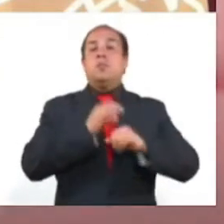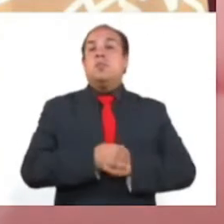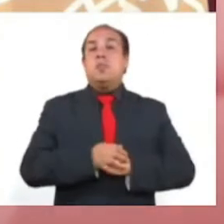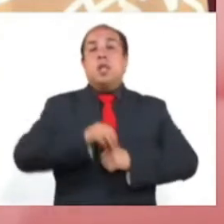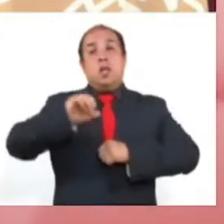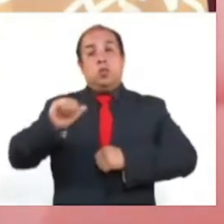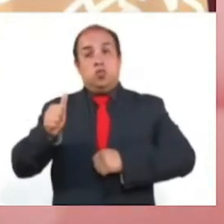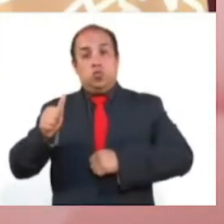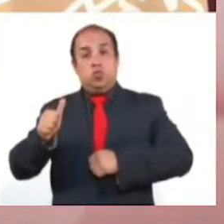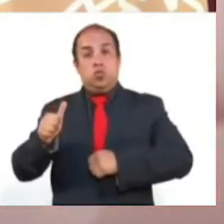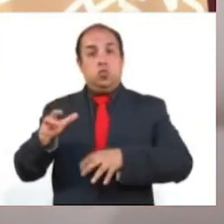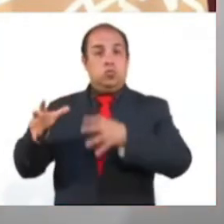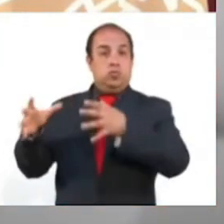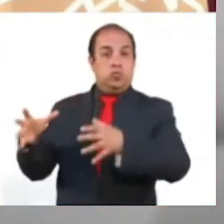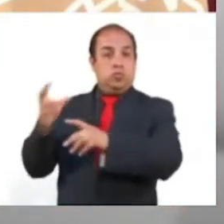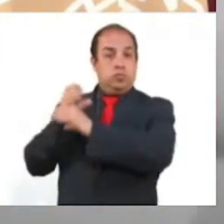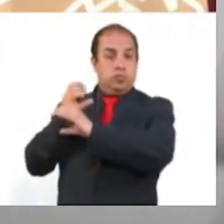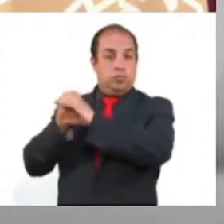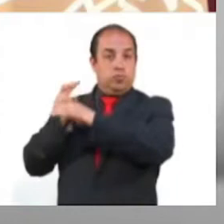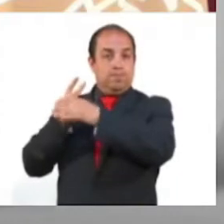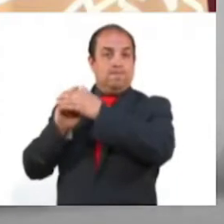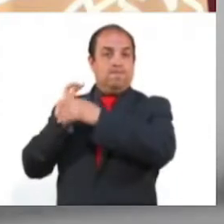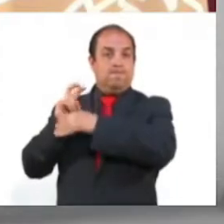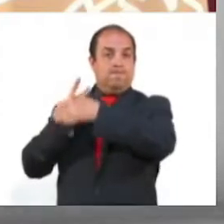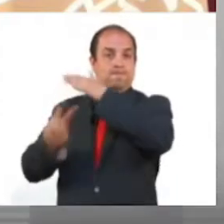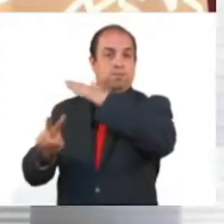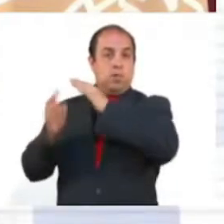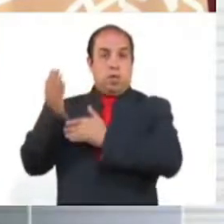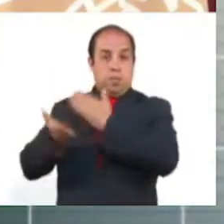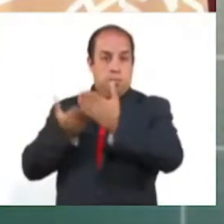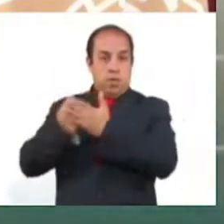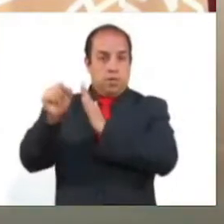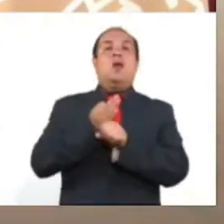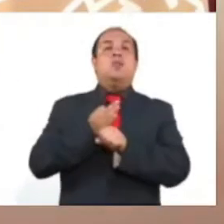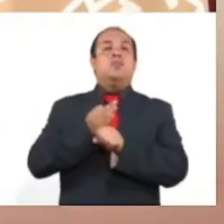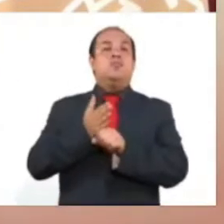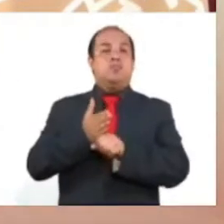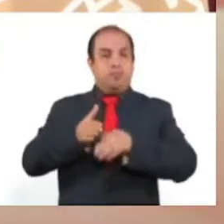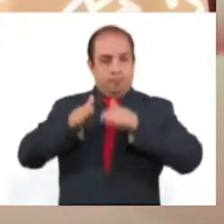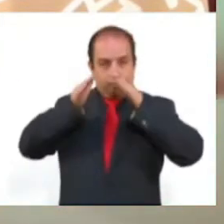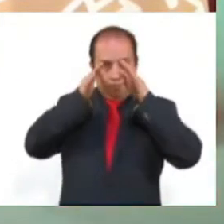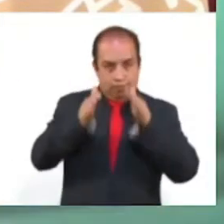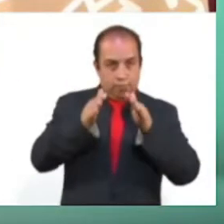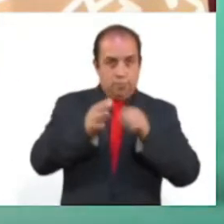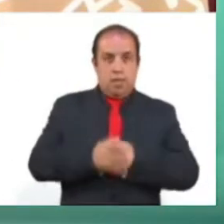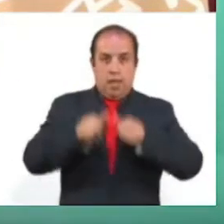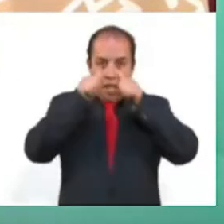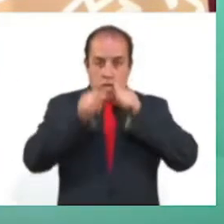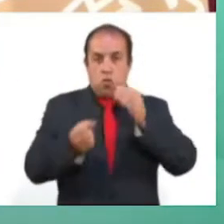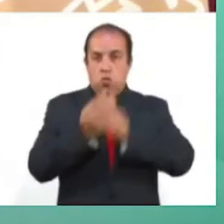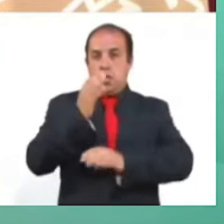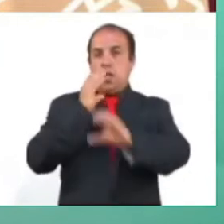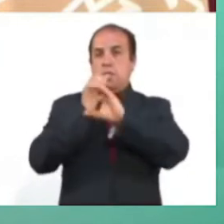les da servicio el sistema de transportes eléctricos como a todos los trolebuses de la ciudad cubrir con los nuevos autobuses